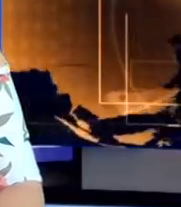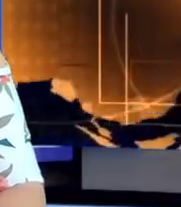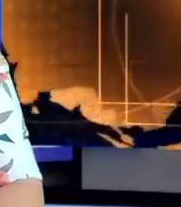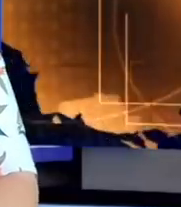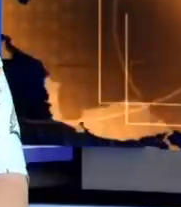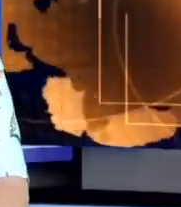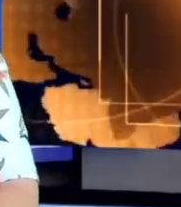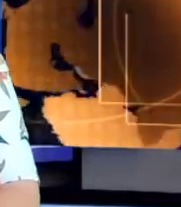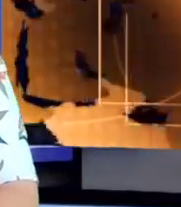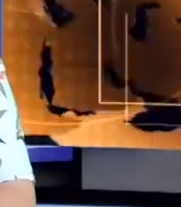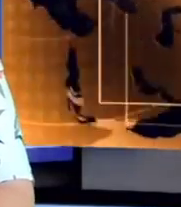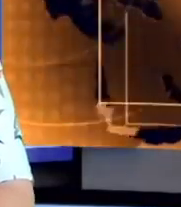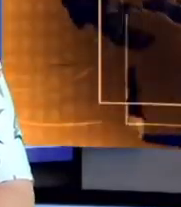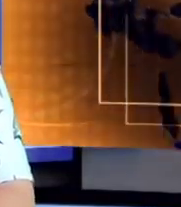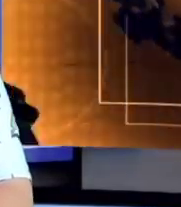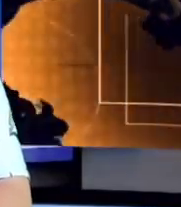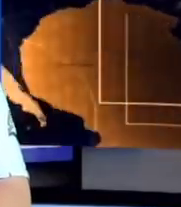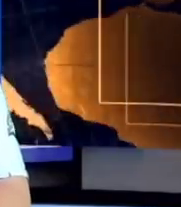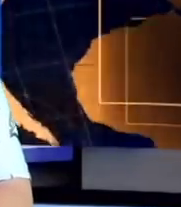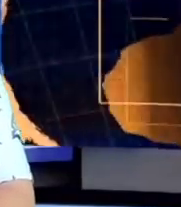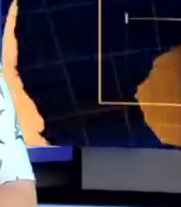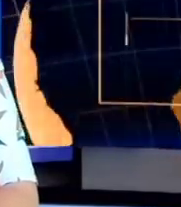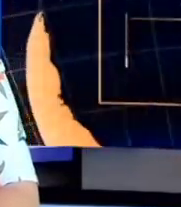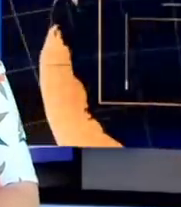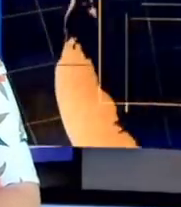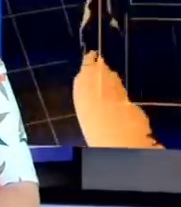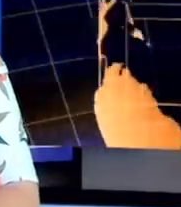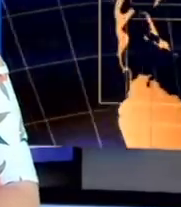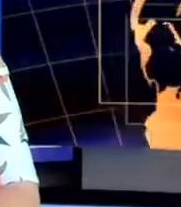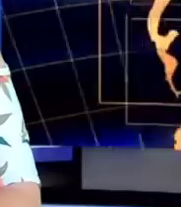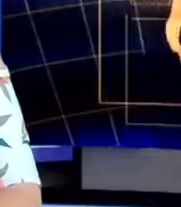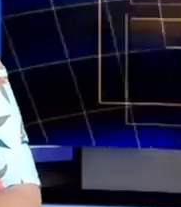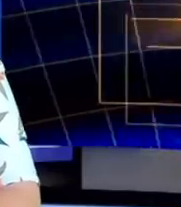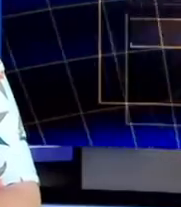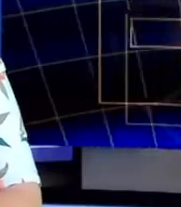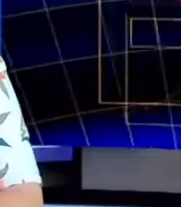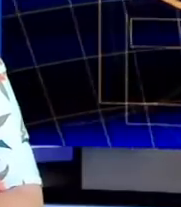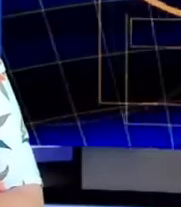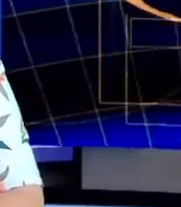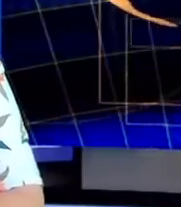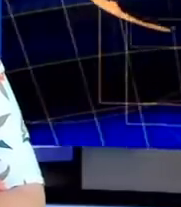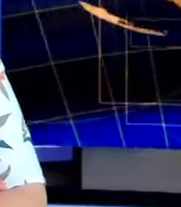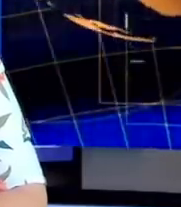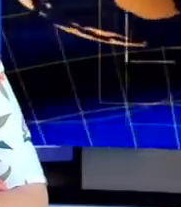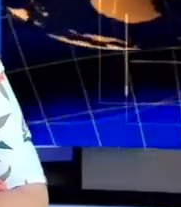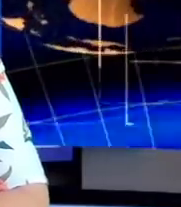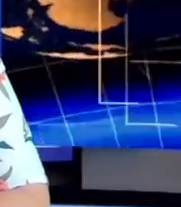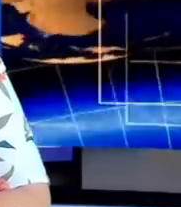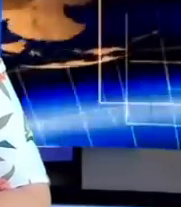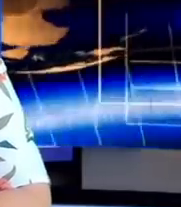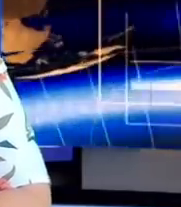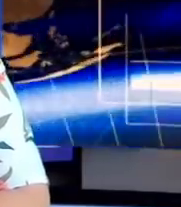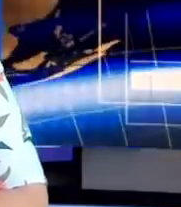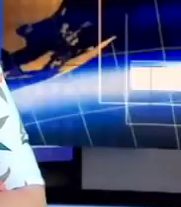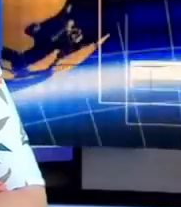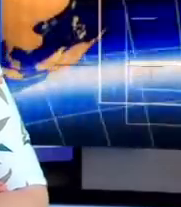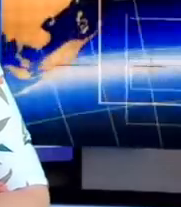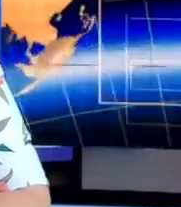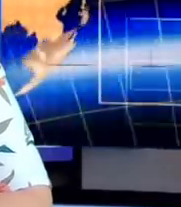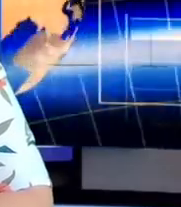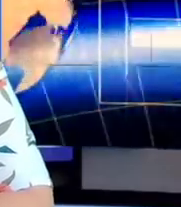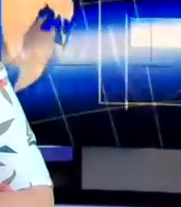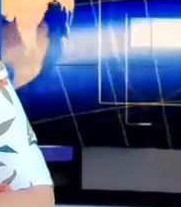En graves problemas se encuentra el expresidente Felipe Calderón, y es que se acaba de filtrar un video que lo va